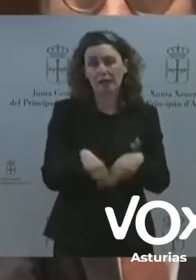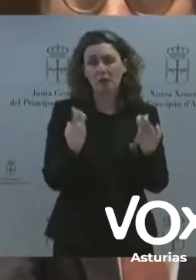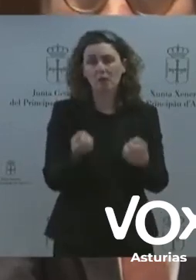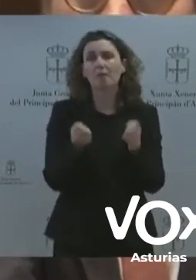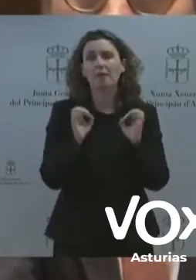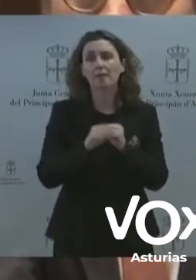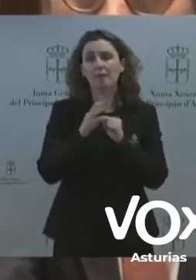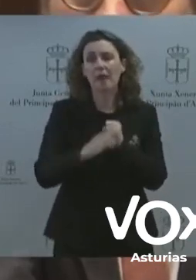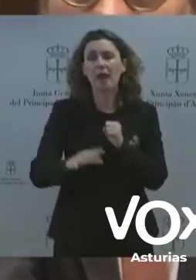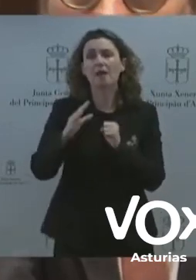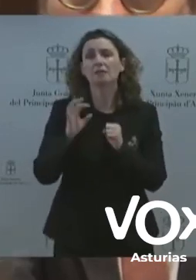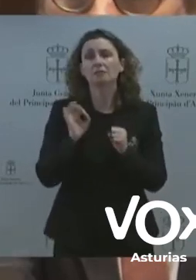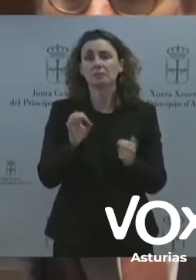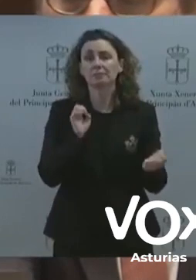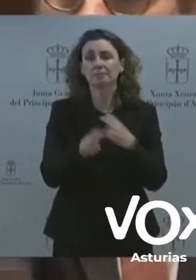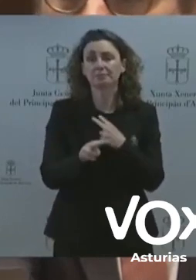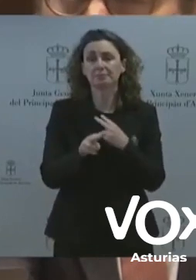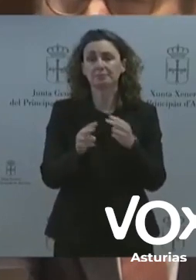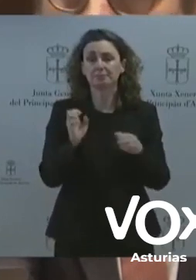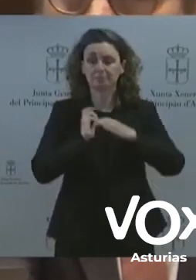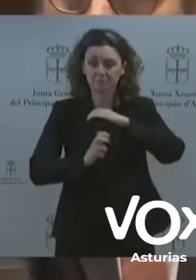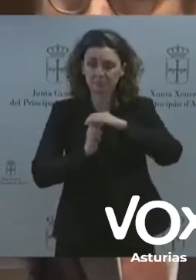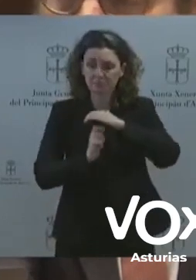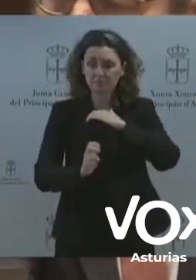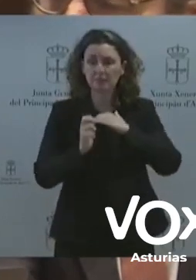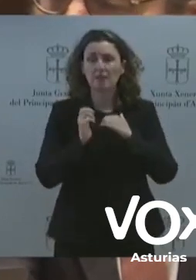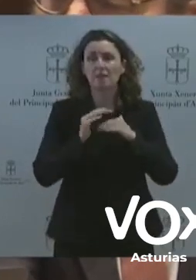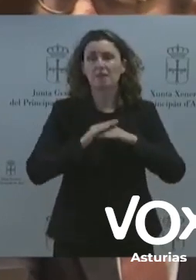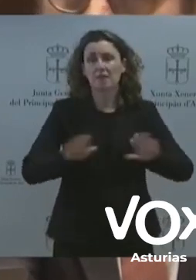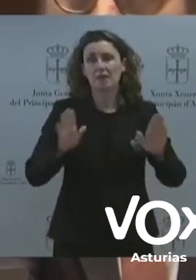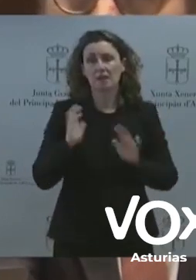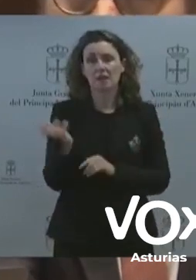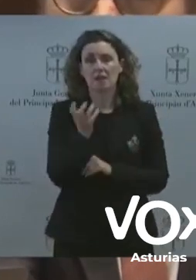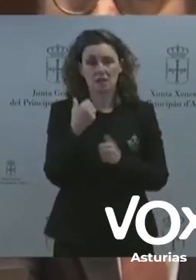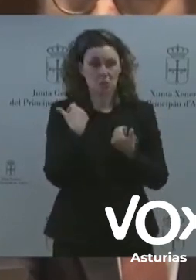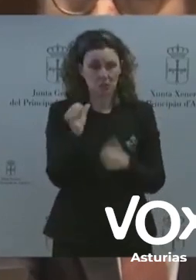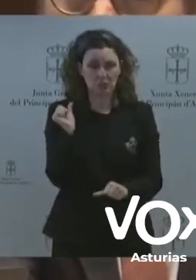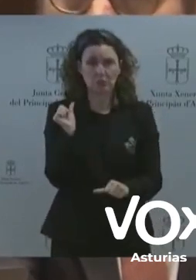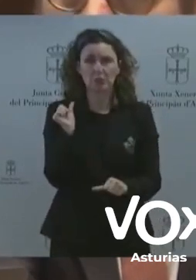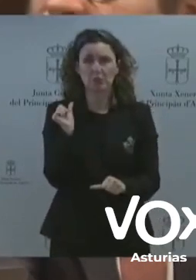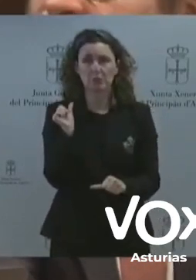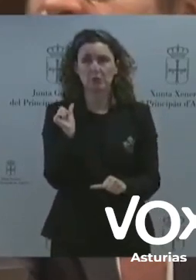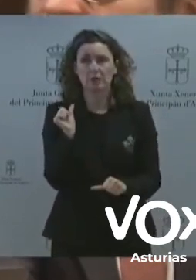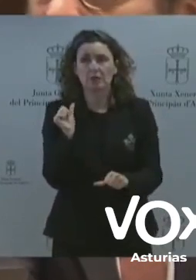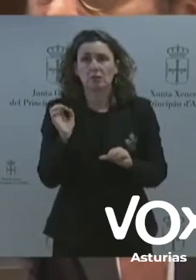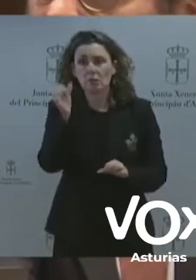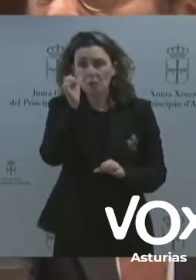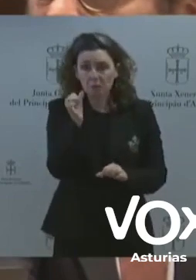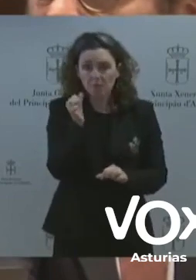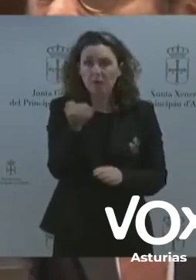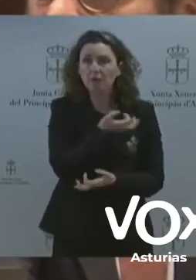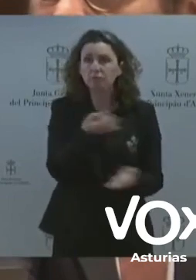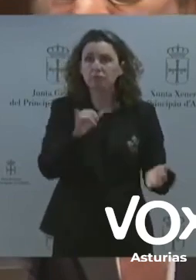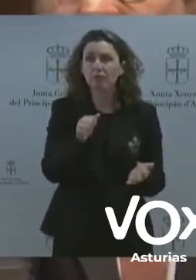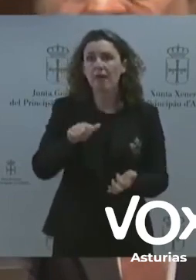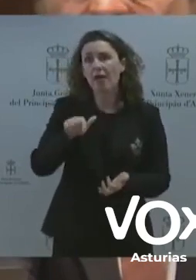Gijón, finalización del soterramiento del Langreo, ronda norte de Oviedo, plena operatividad de la Zalia, solución al peaje del